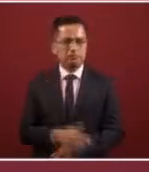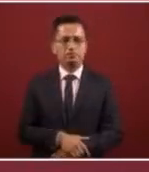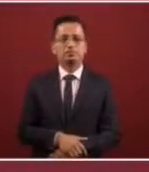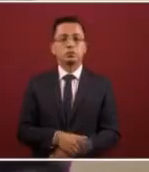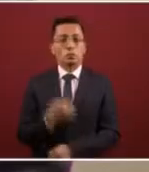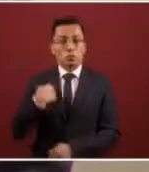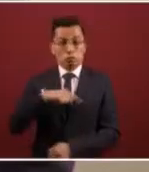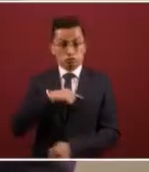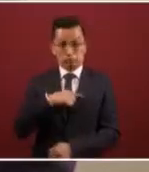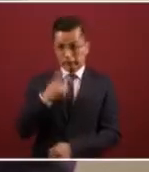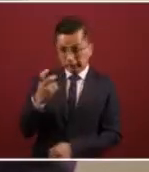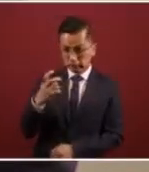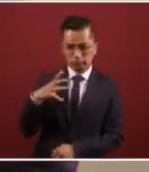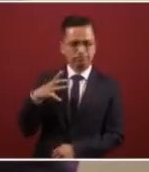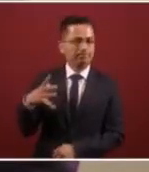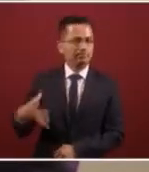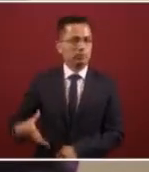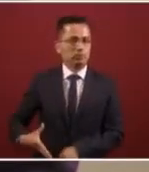Cuando